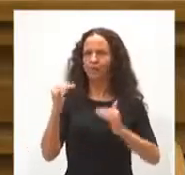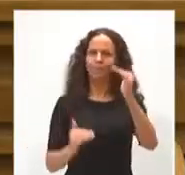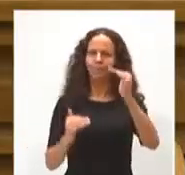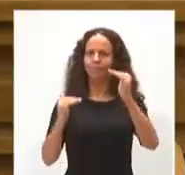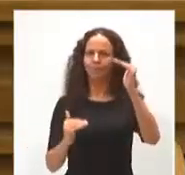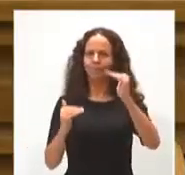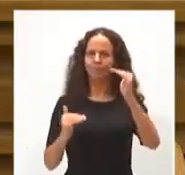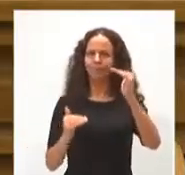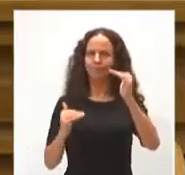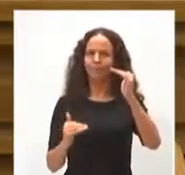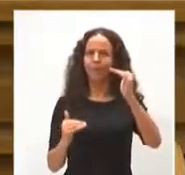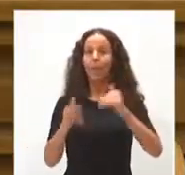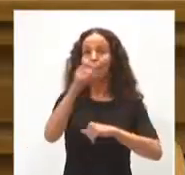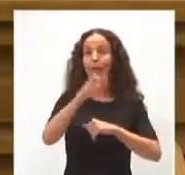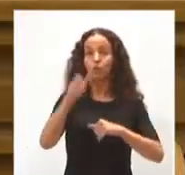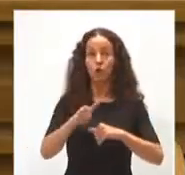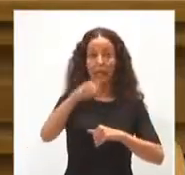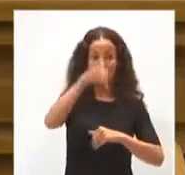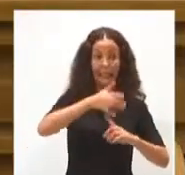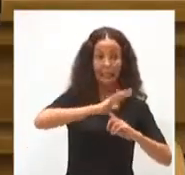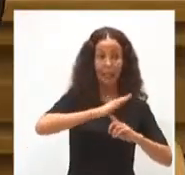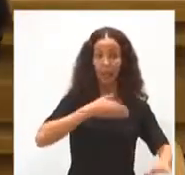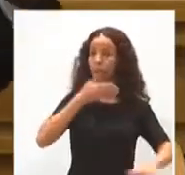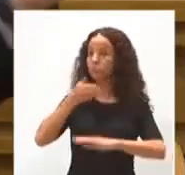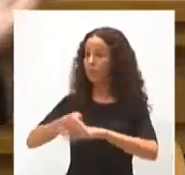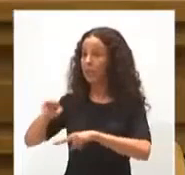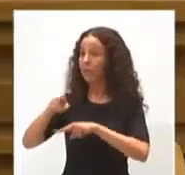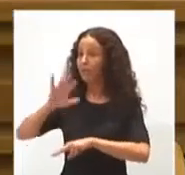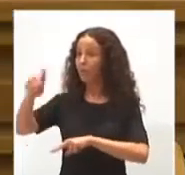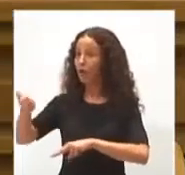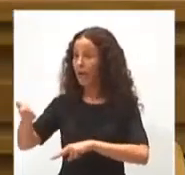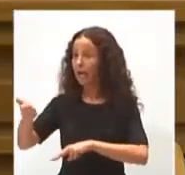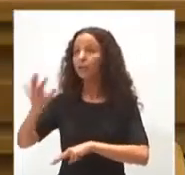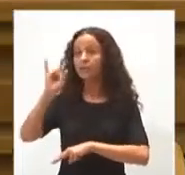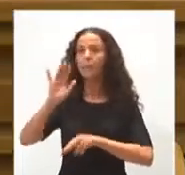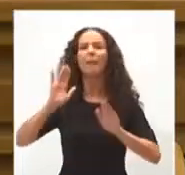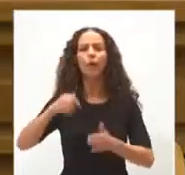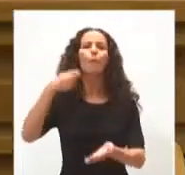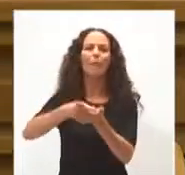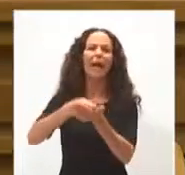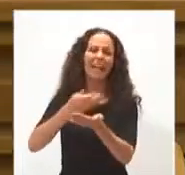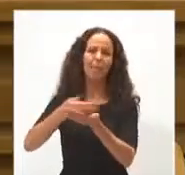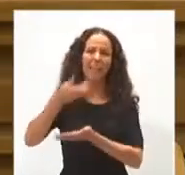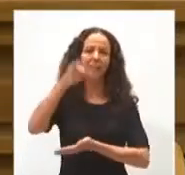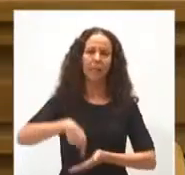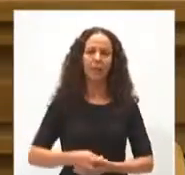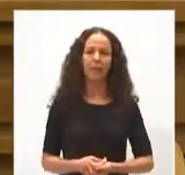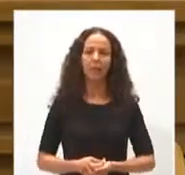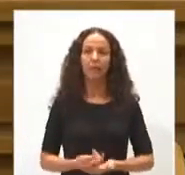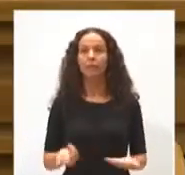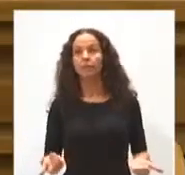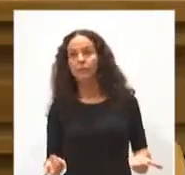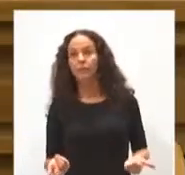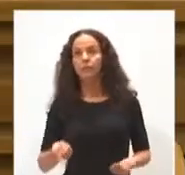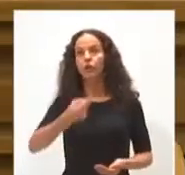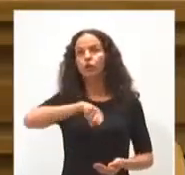contrario gente nuestra que quiere ir a cazar fuera y que puede hacerlo pagando una tasa evidentemente bueno voy a plantear además lo vamos a hacer a